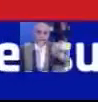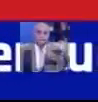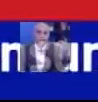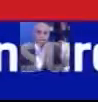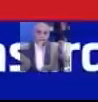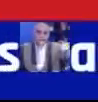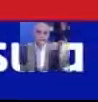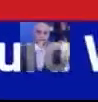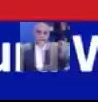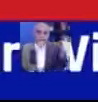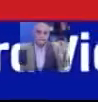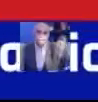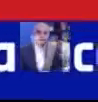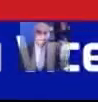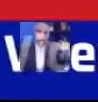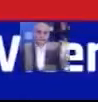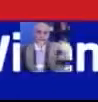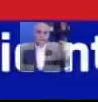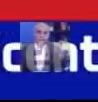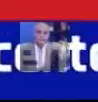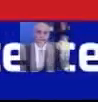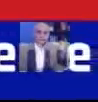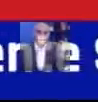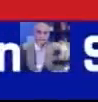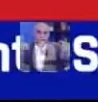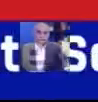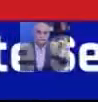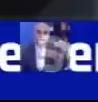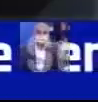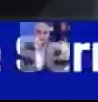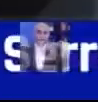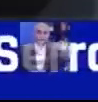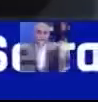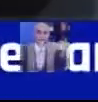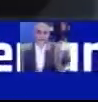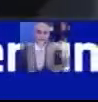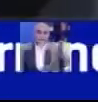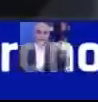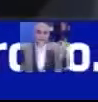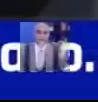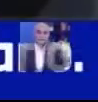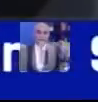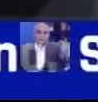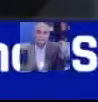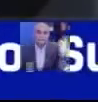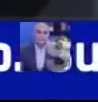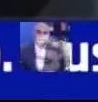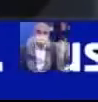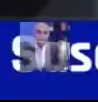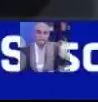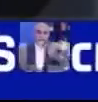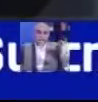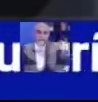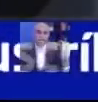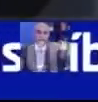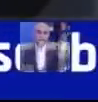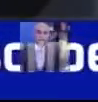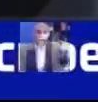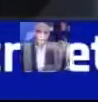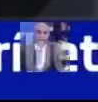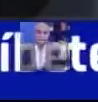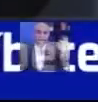Diana López Mendoza, la hija del eurodiputado, está casada con el polémico empresario venezolano